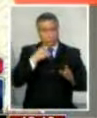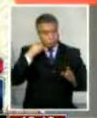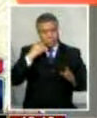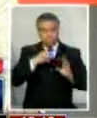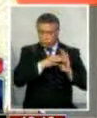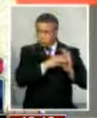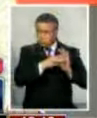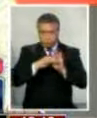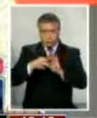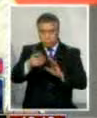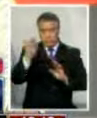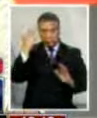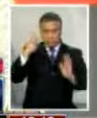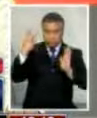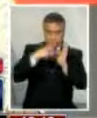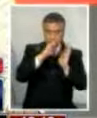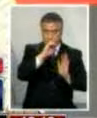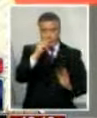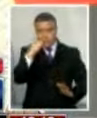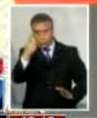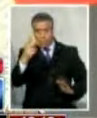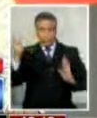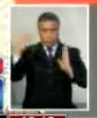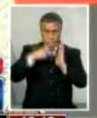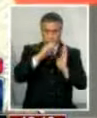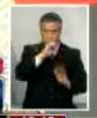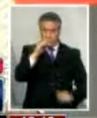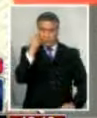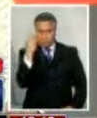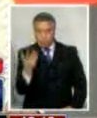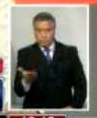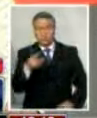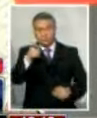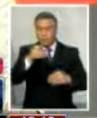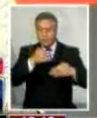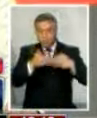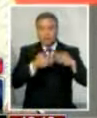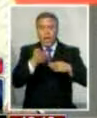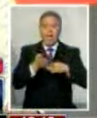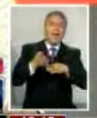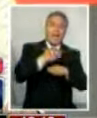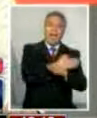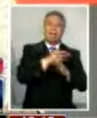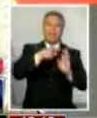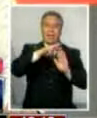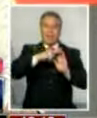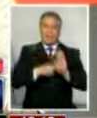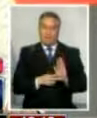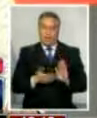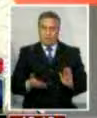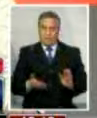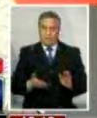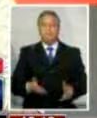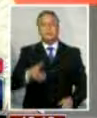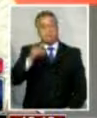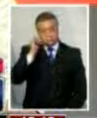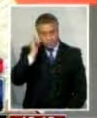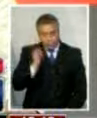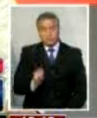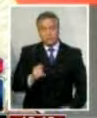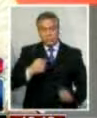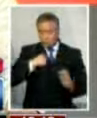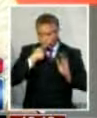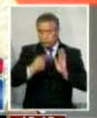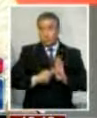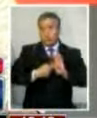hace un momento, en 2001 y 2002, los procesos fueron antes de la reforma. Entonces, lo que sí propone la